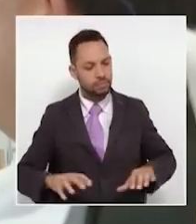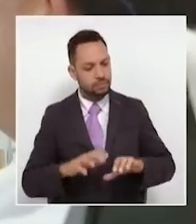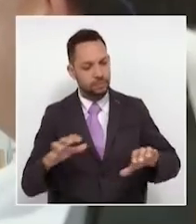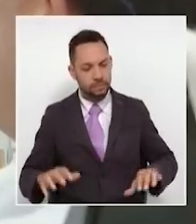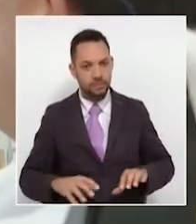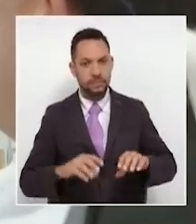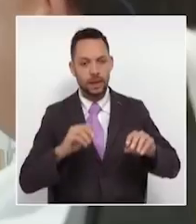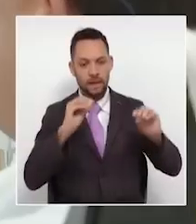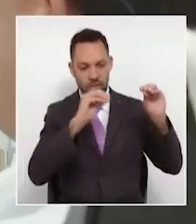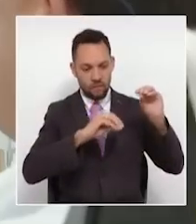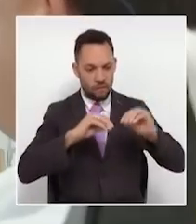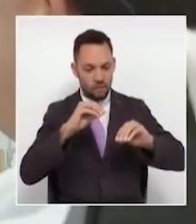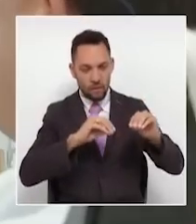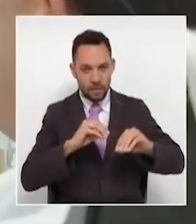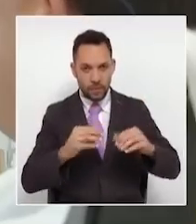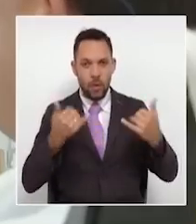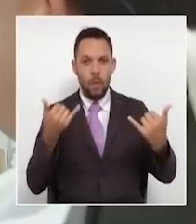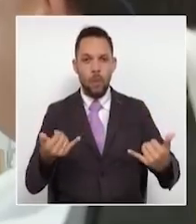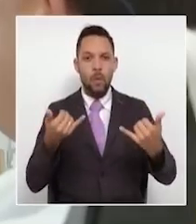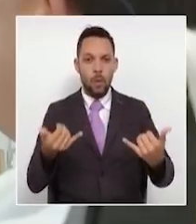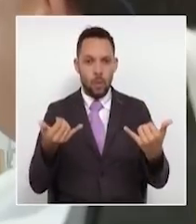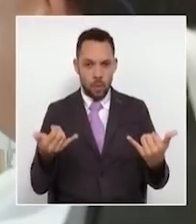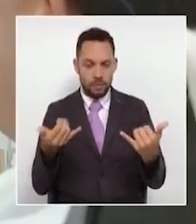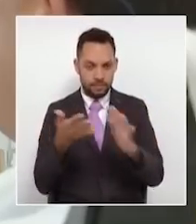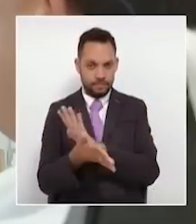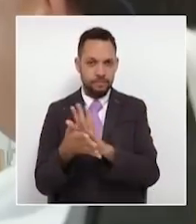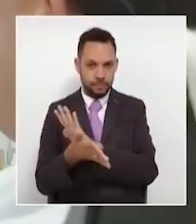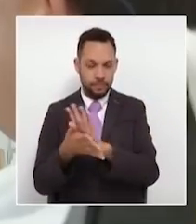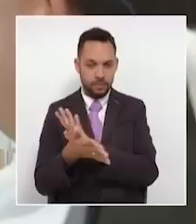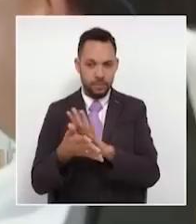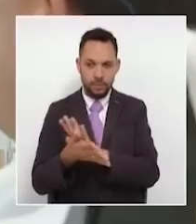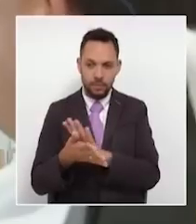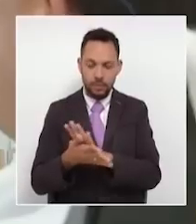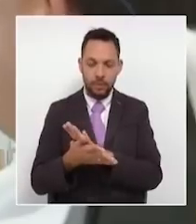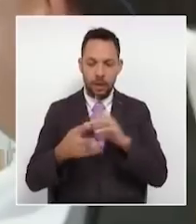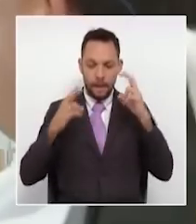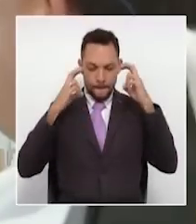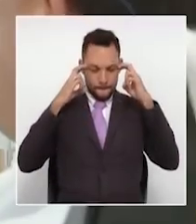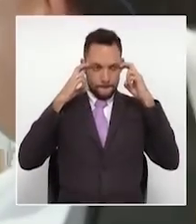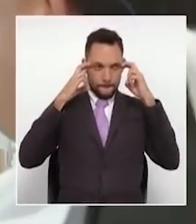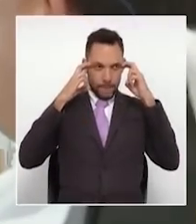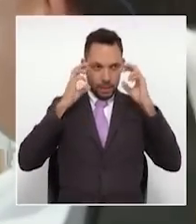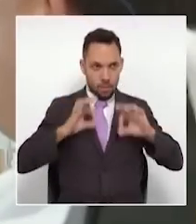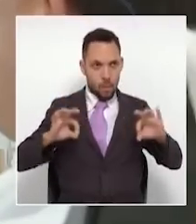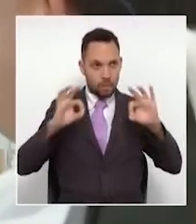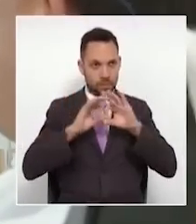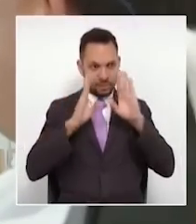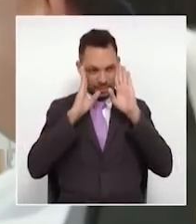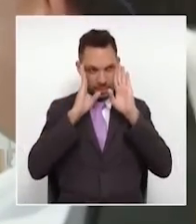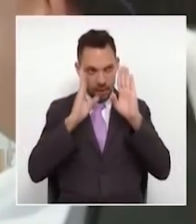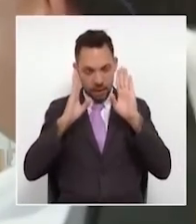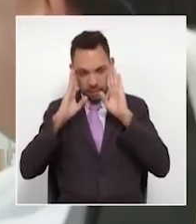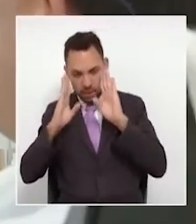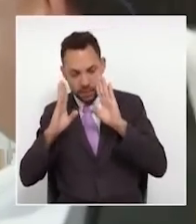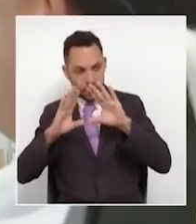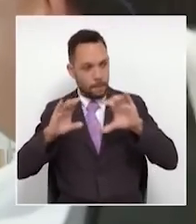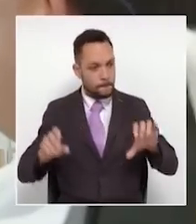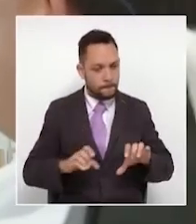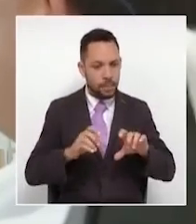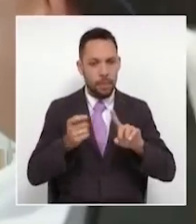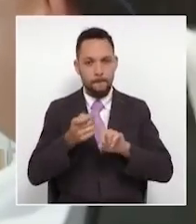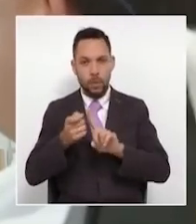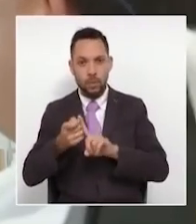trastornos y hoy que estamos hablando de las demencias pero están enfocados también a